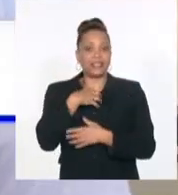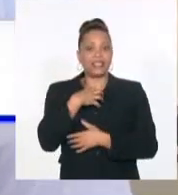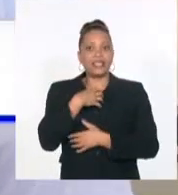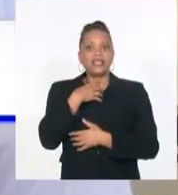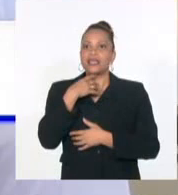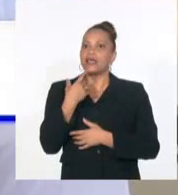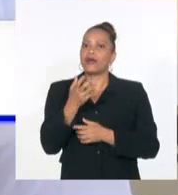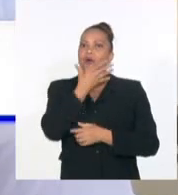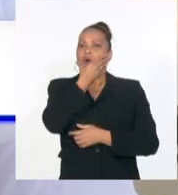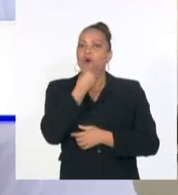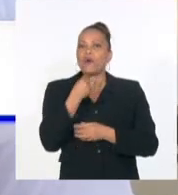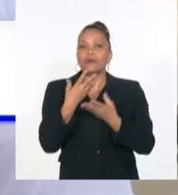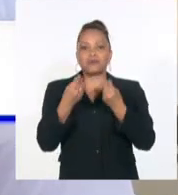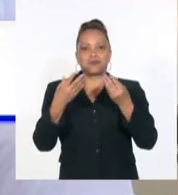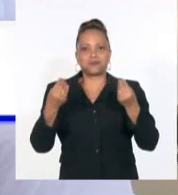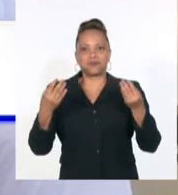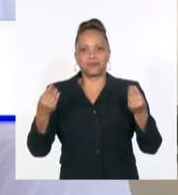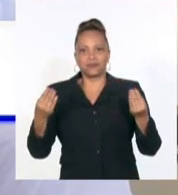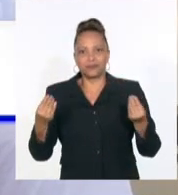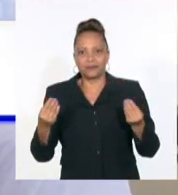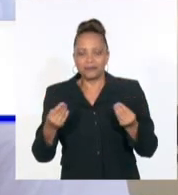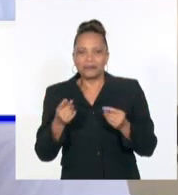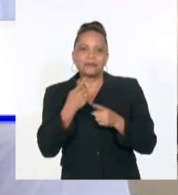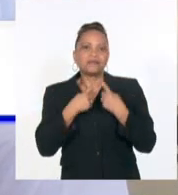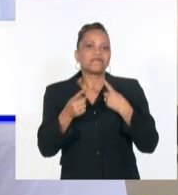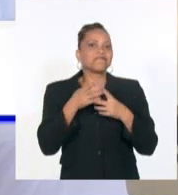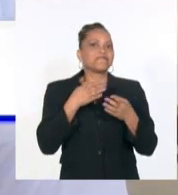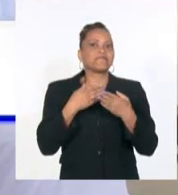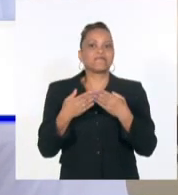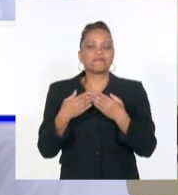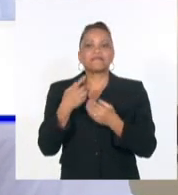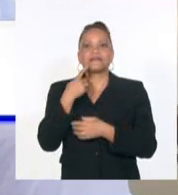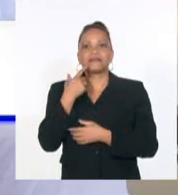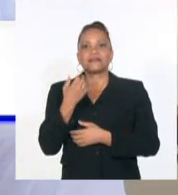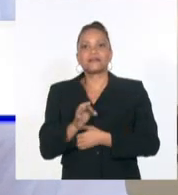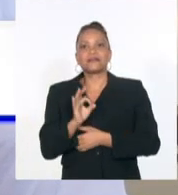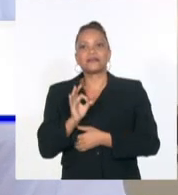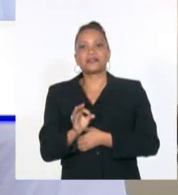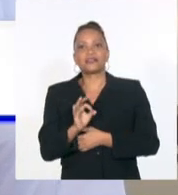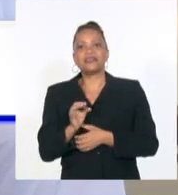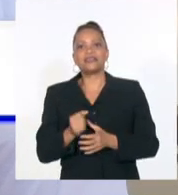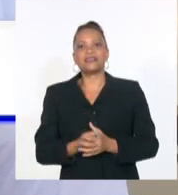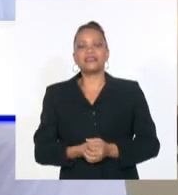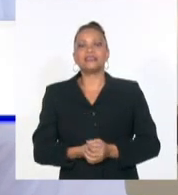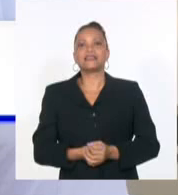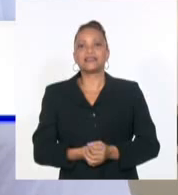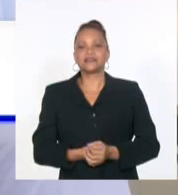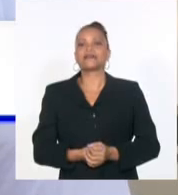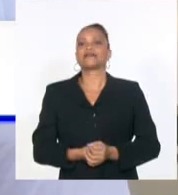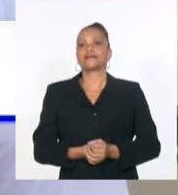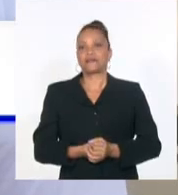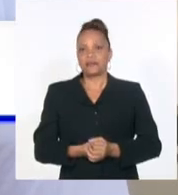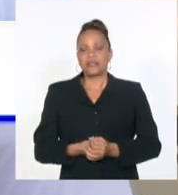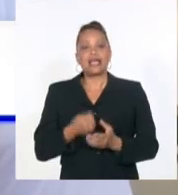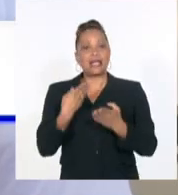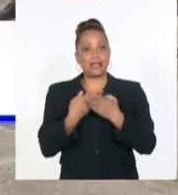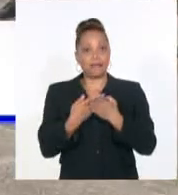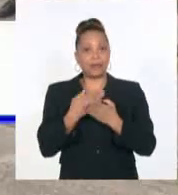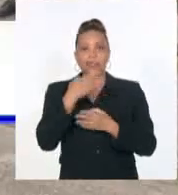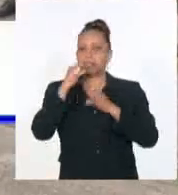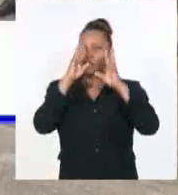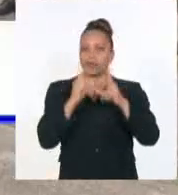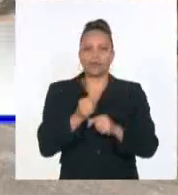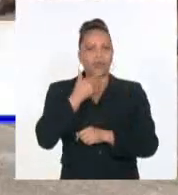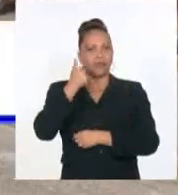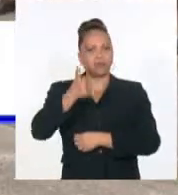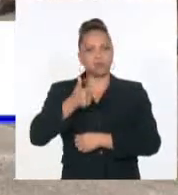muchos jóvenes, con perspectiva, con jóvenes con mucha calidad. Estos universos unidos, esta empresa es muy grande y esta empresa tiene una empresa de muchos resultados. En